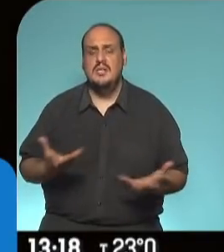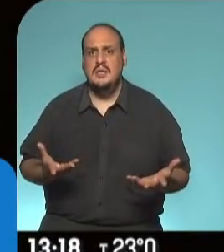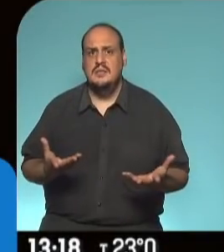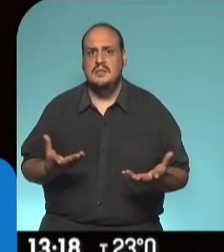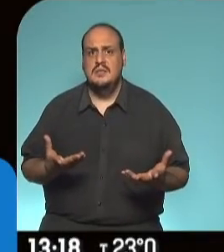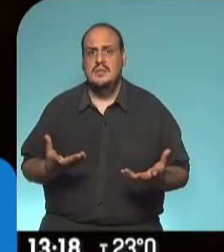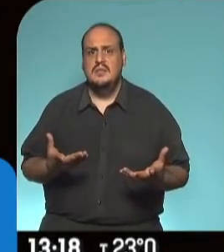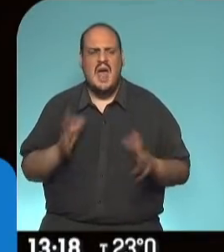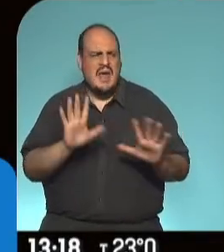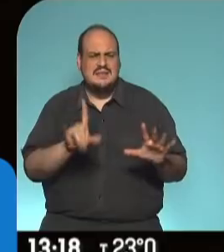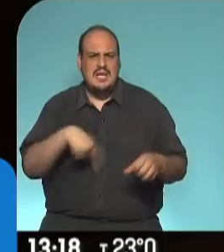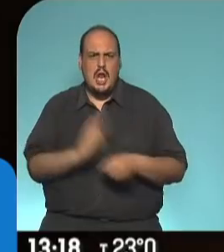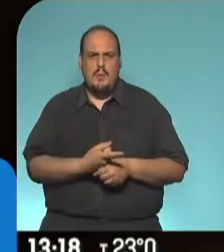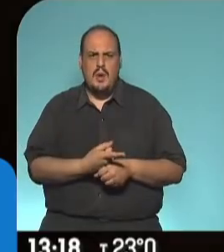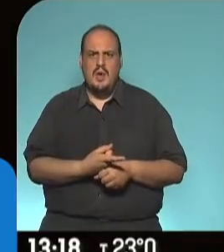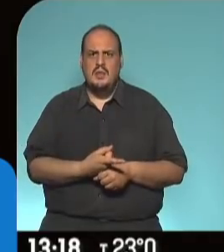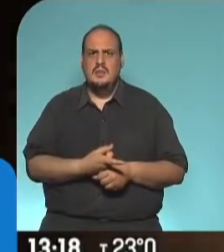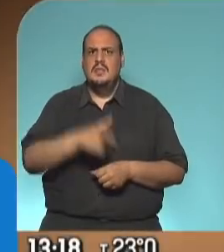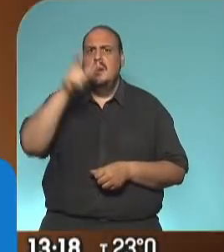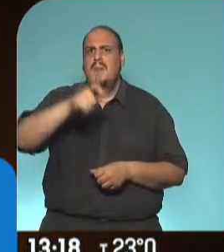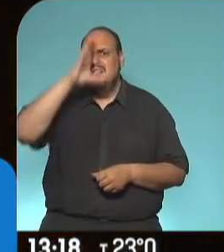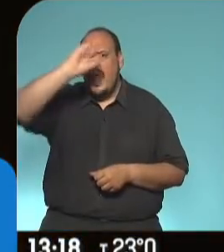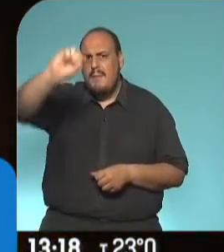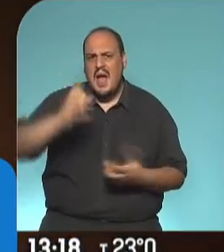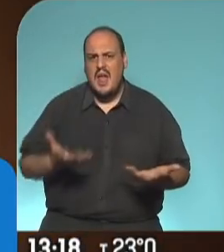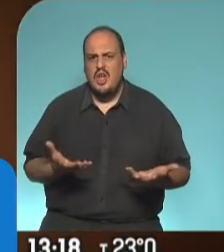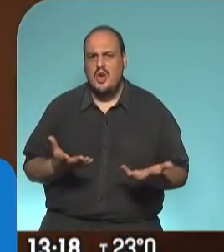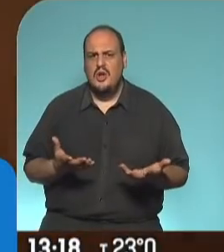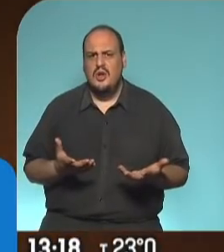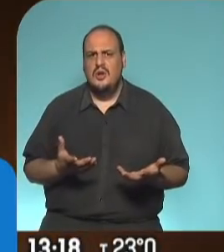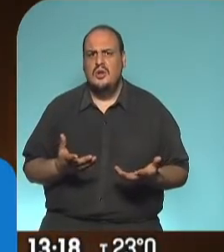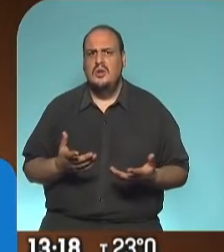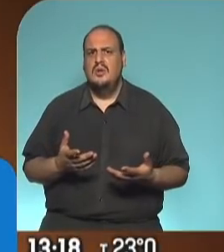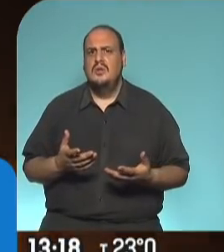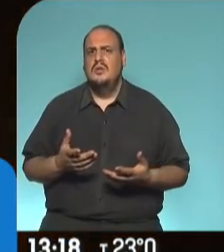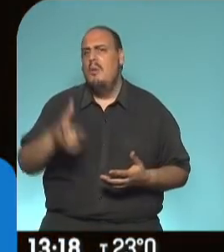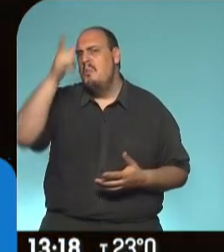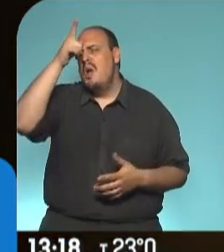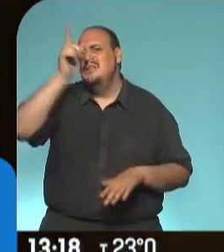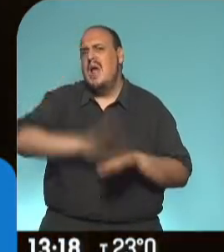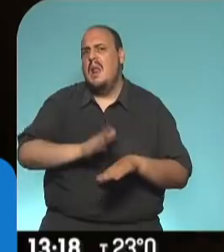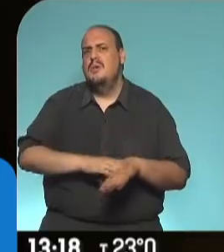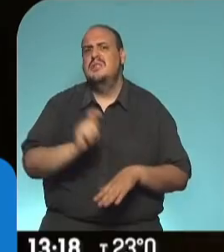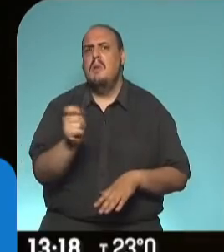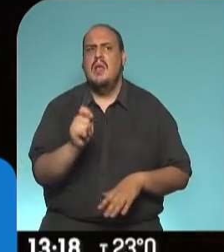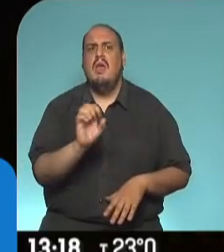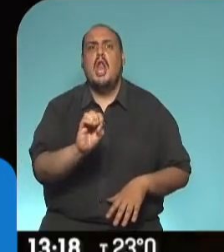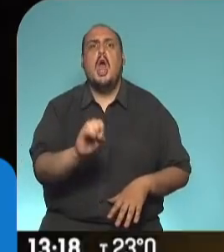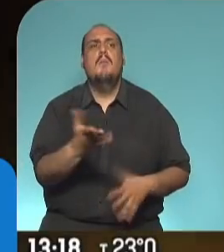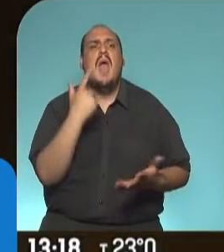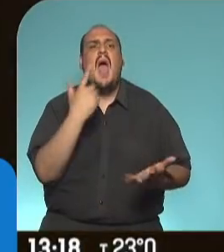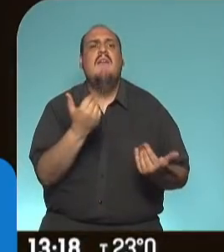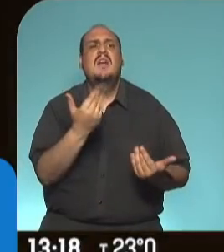¿Cómo van a hacer esto? Y a un diplomático. ¿Cómo van a hacer esto? ¿Quién es el oficial a cargo de esto? Necesitamos el nombre, saber a dónde se lo